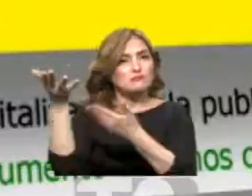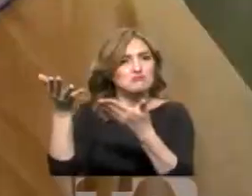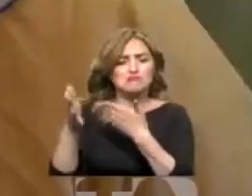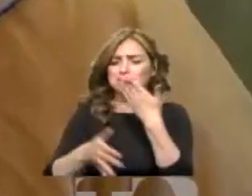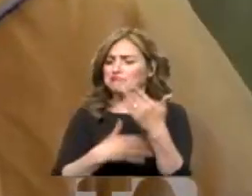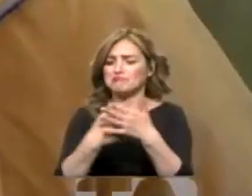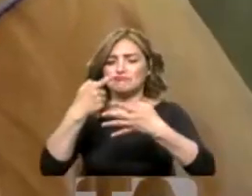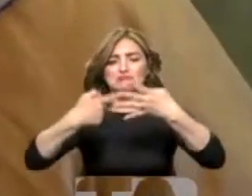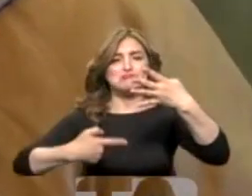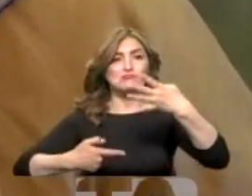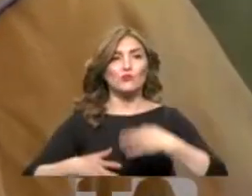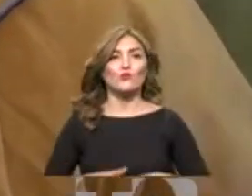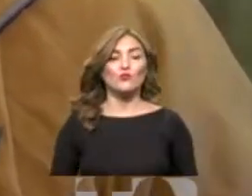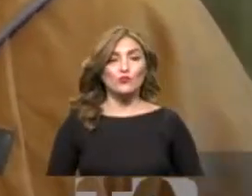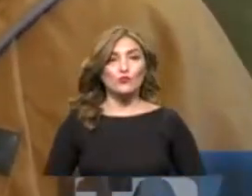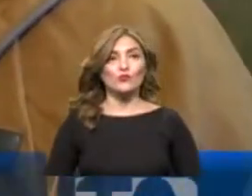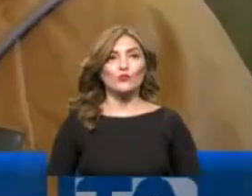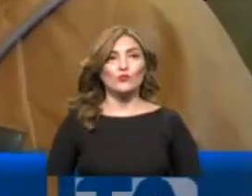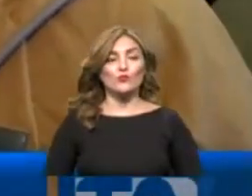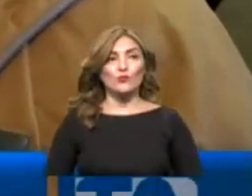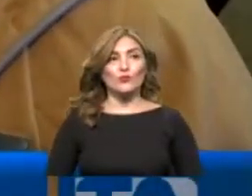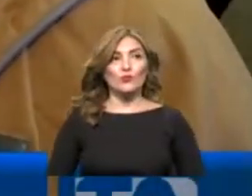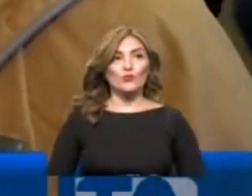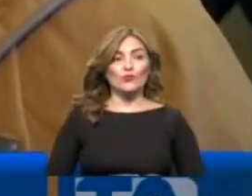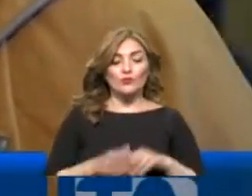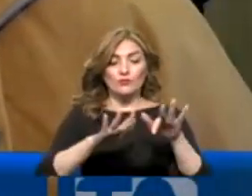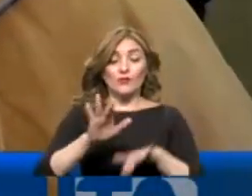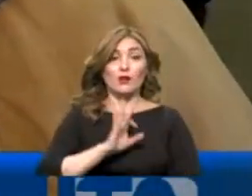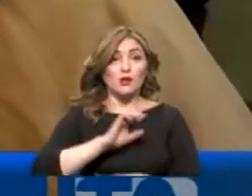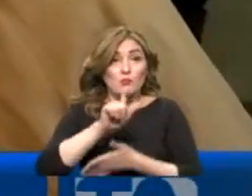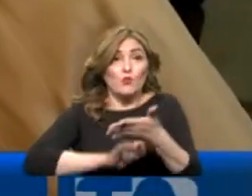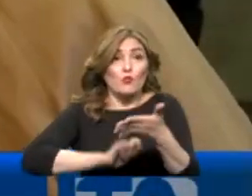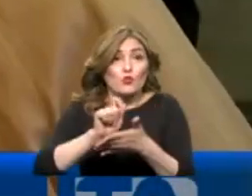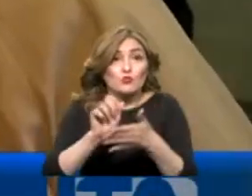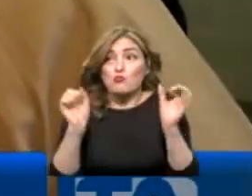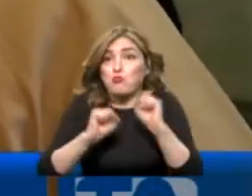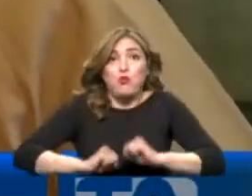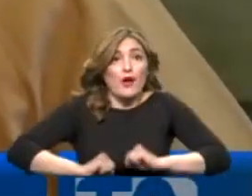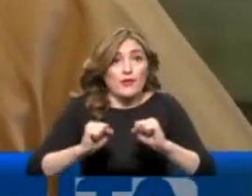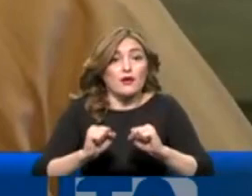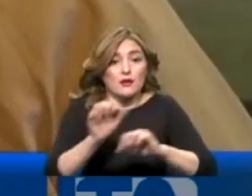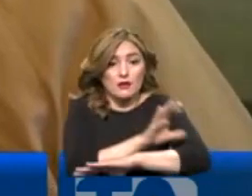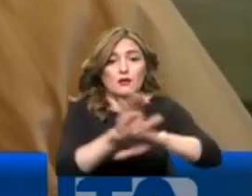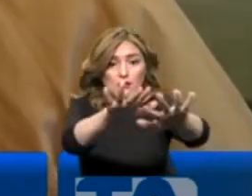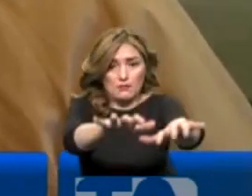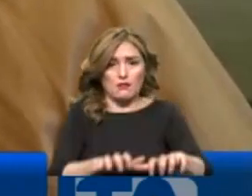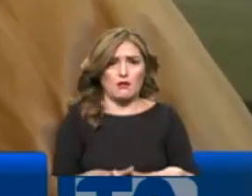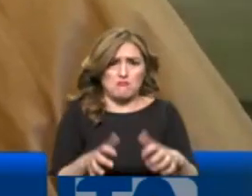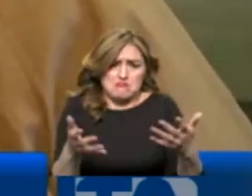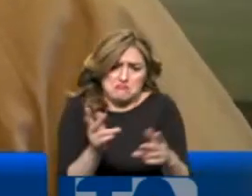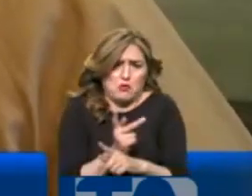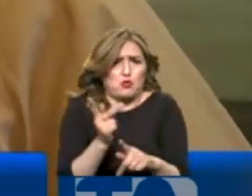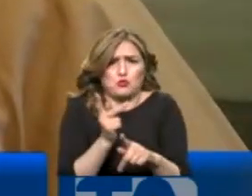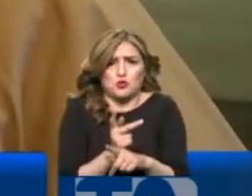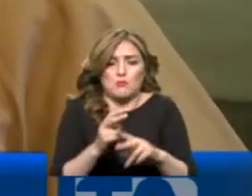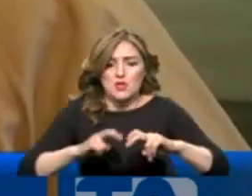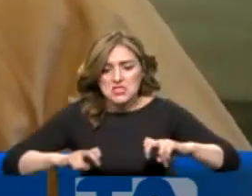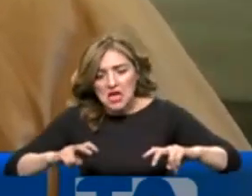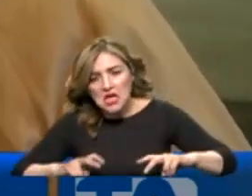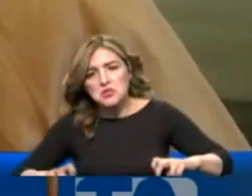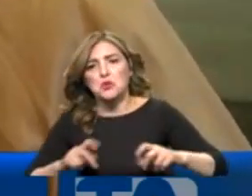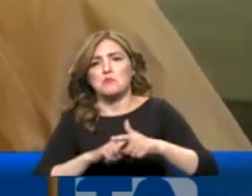purificada. Mediante la aprobación de la Secretaría Técnica se podría hacer cultivos para producción,